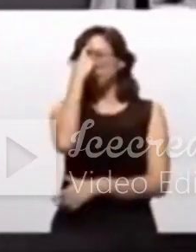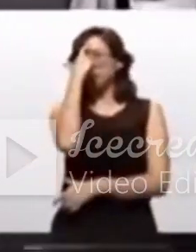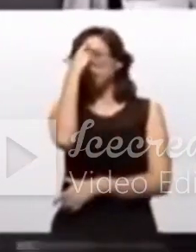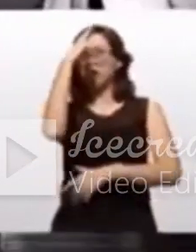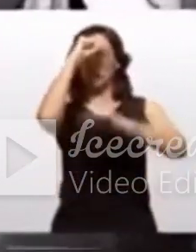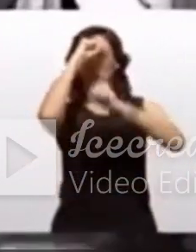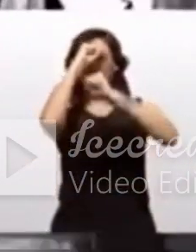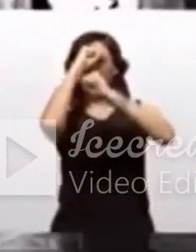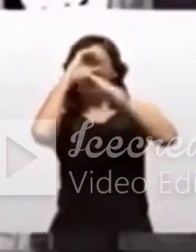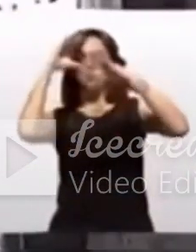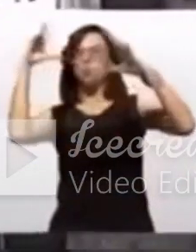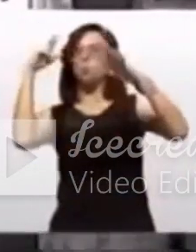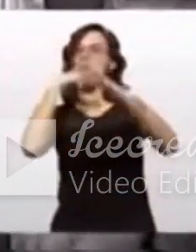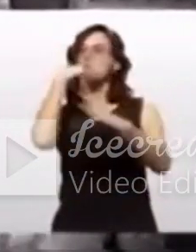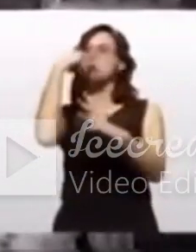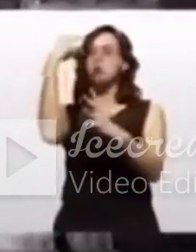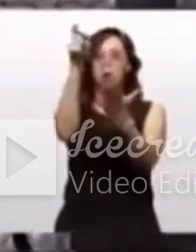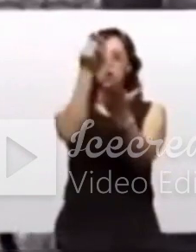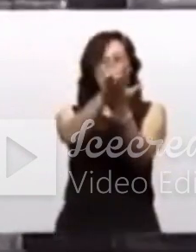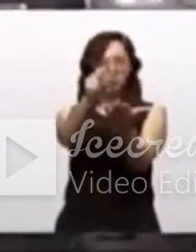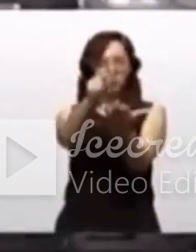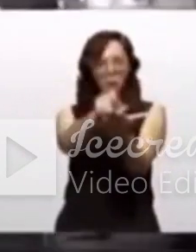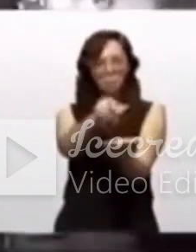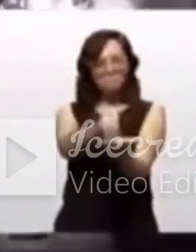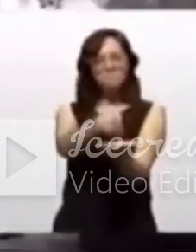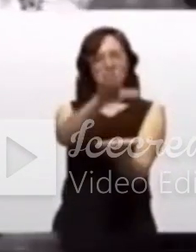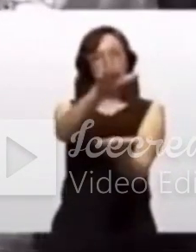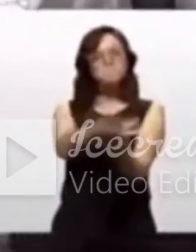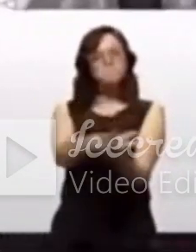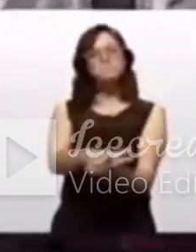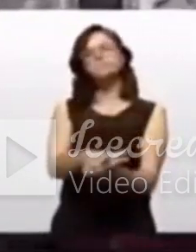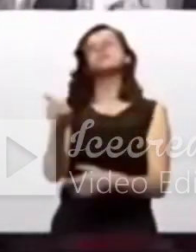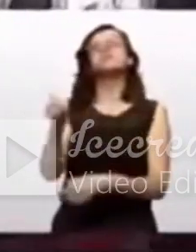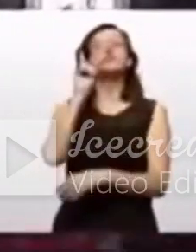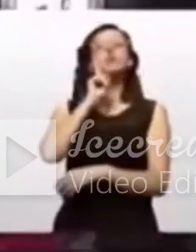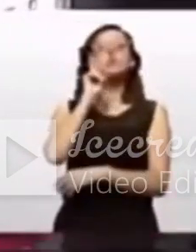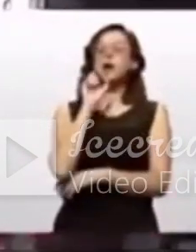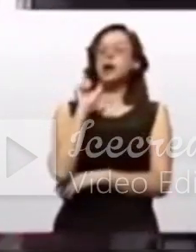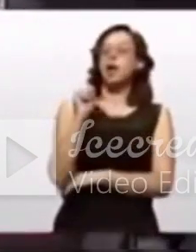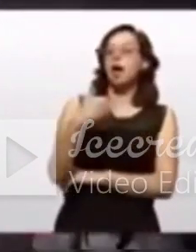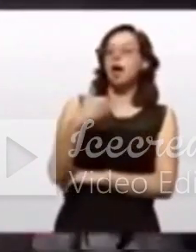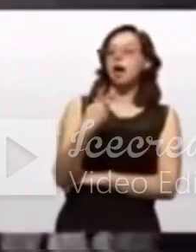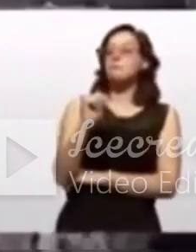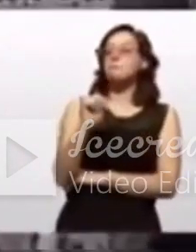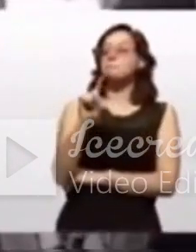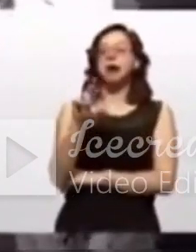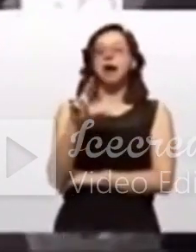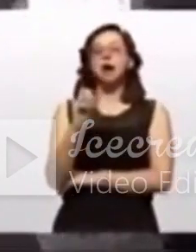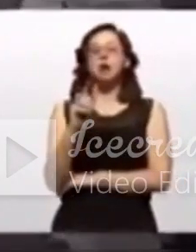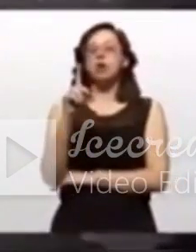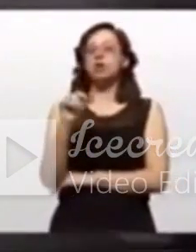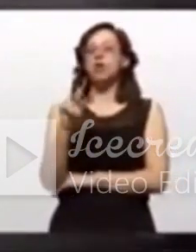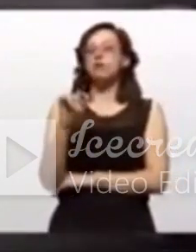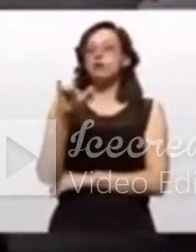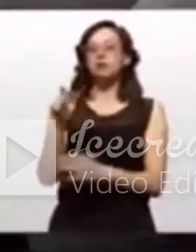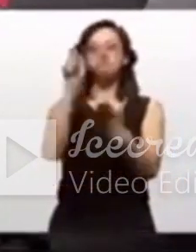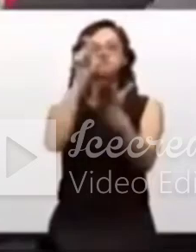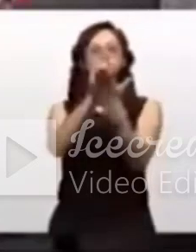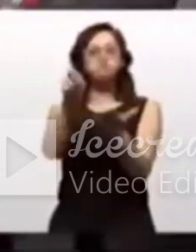una voz singular en las letras mexicanas. Amparo Dávila desarrolló una literatura poblada de